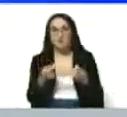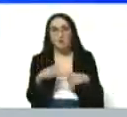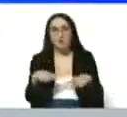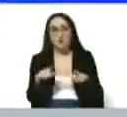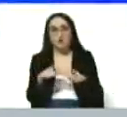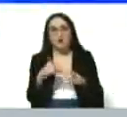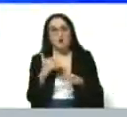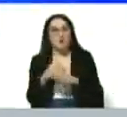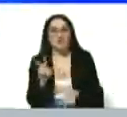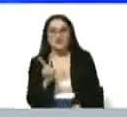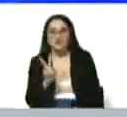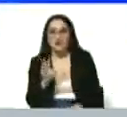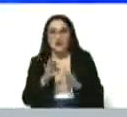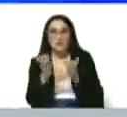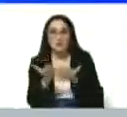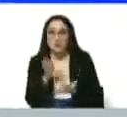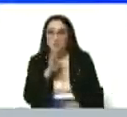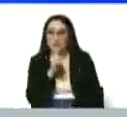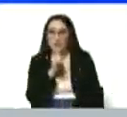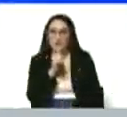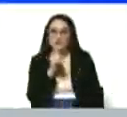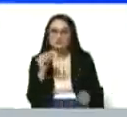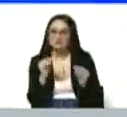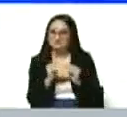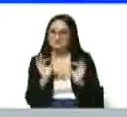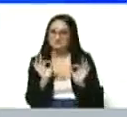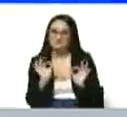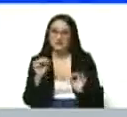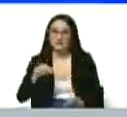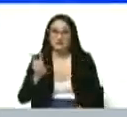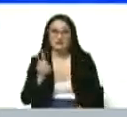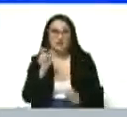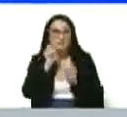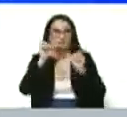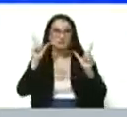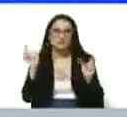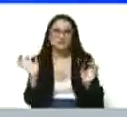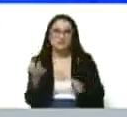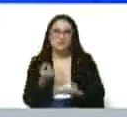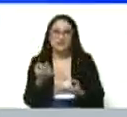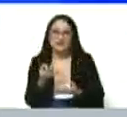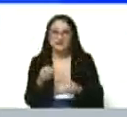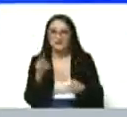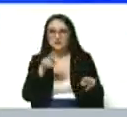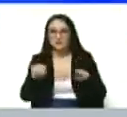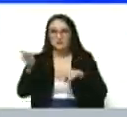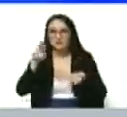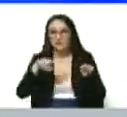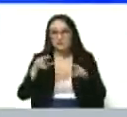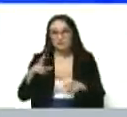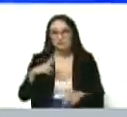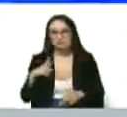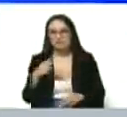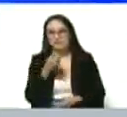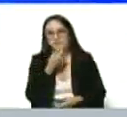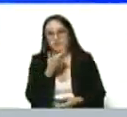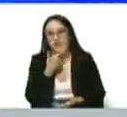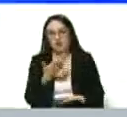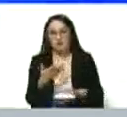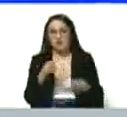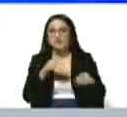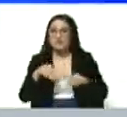como Venezuela. Este es un país impresionante, con diversos paisajes y terrenos, una